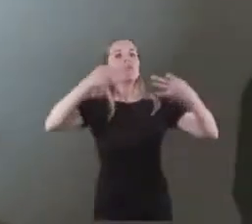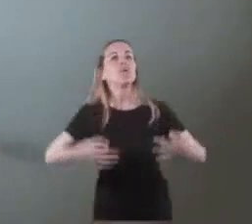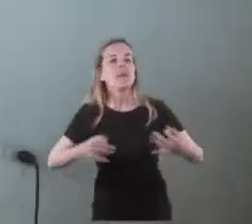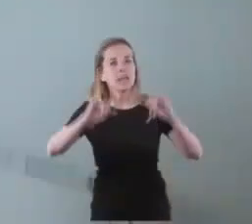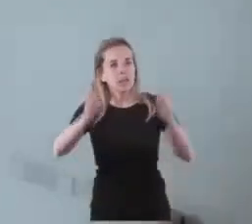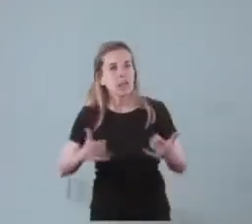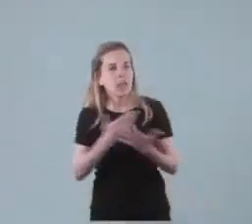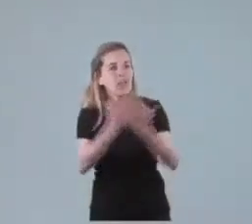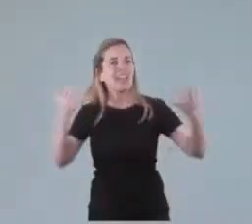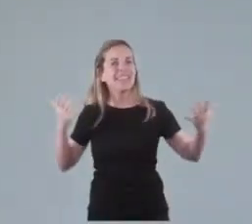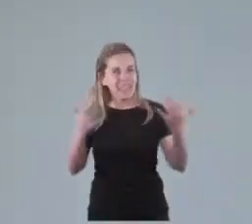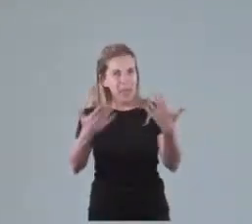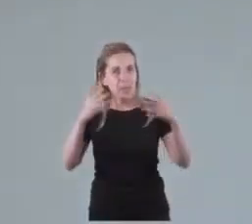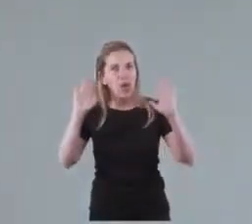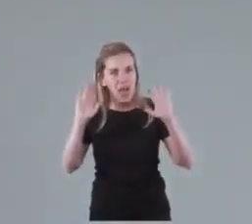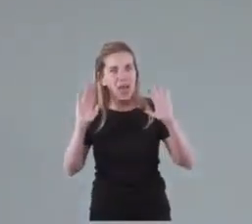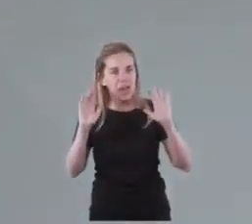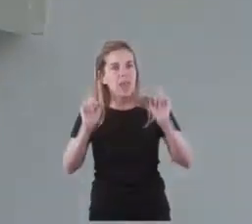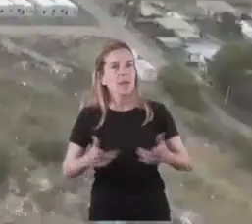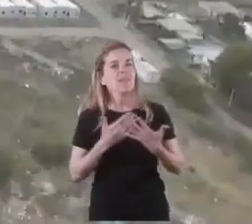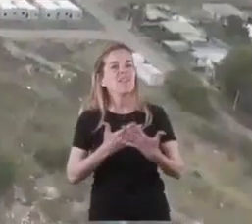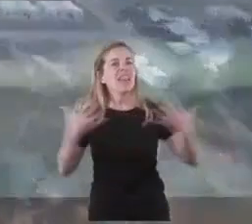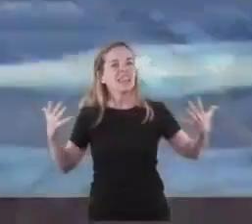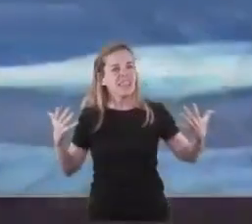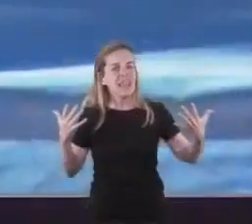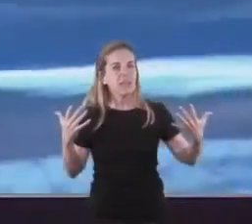hacerlo. Felices además de hacerlo